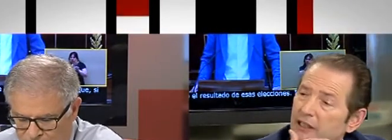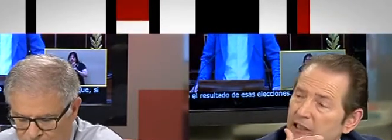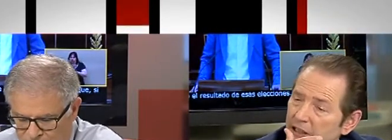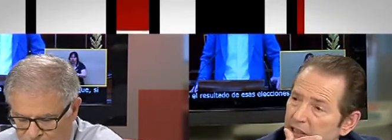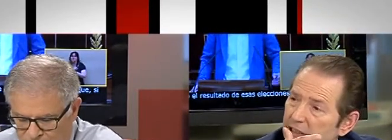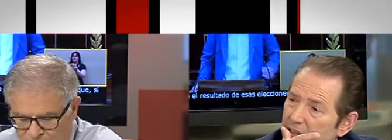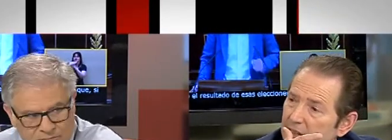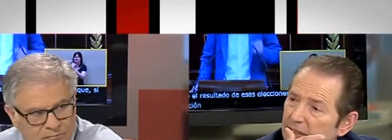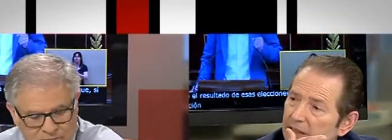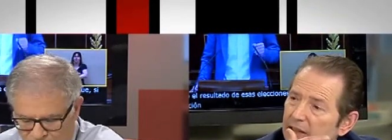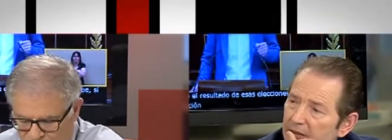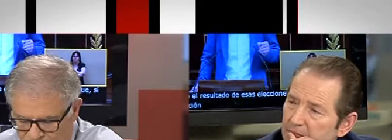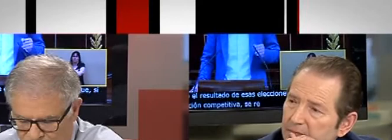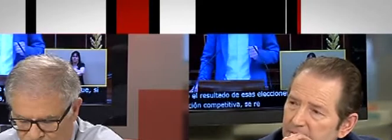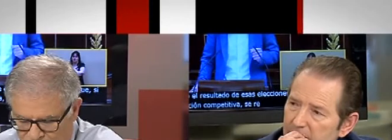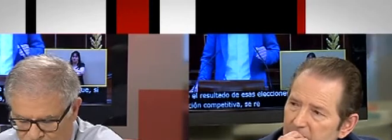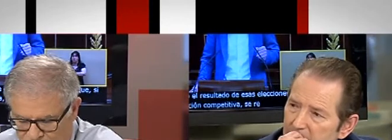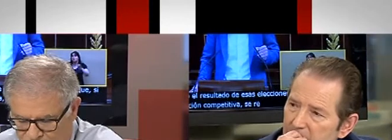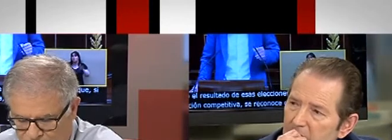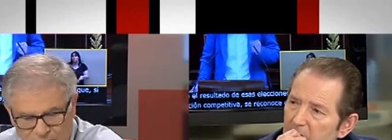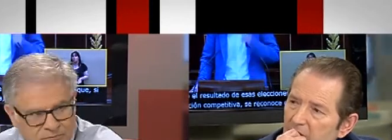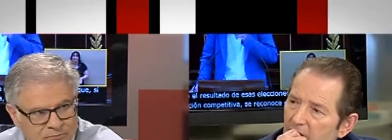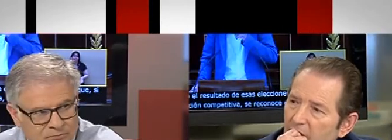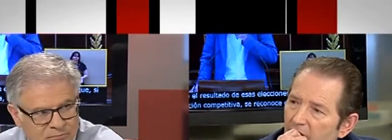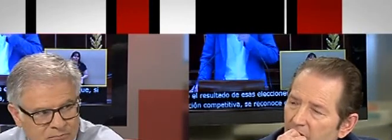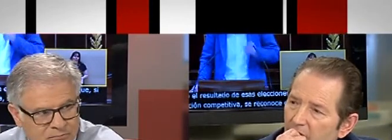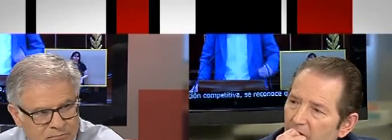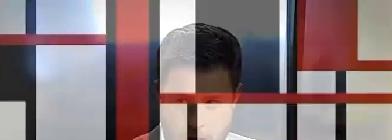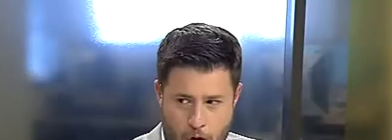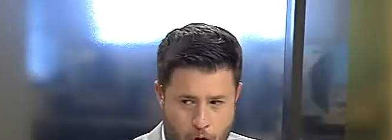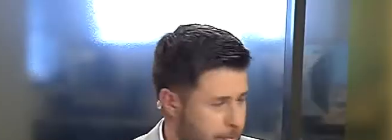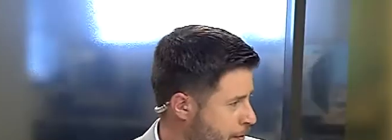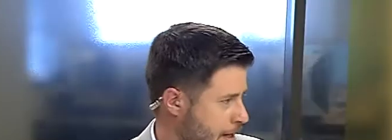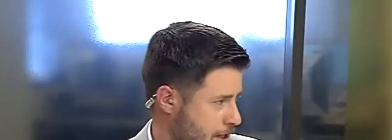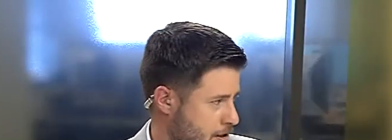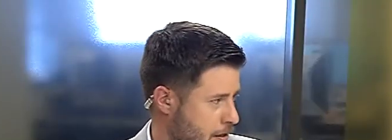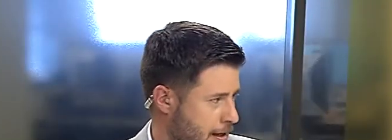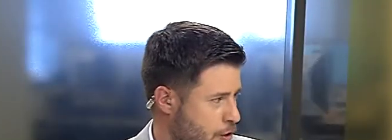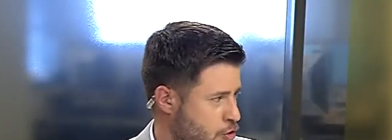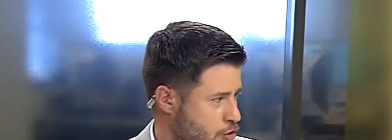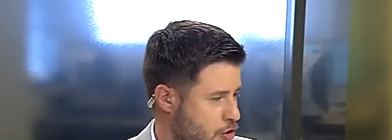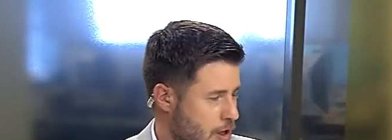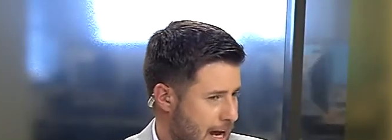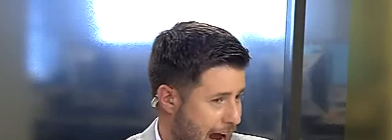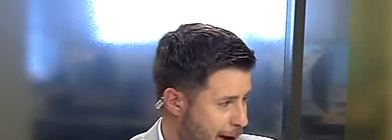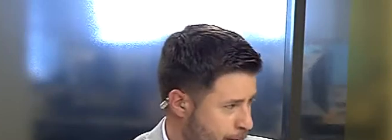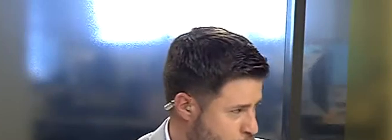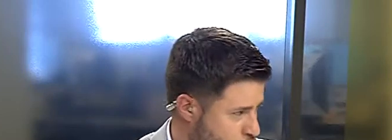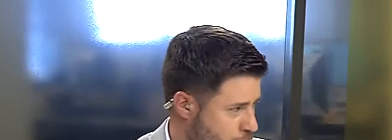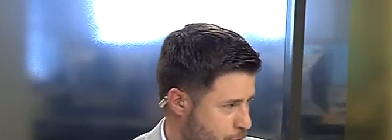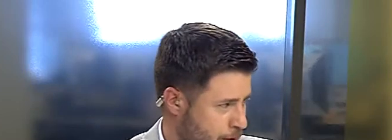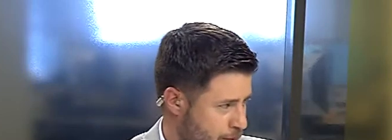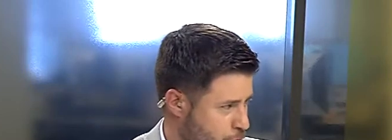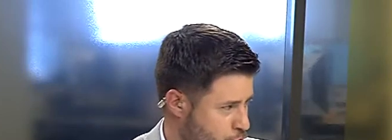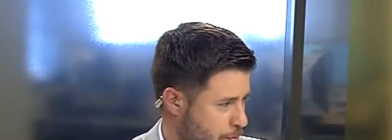él pero me acaba ahora visual al final de aitor esteban de comparar a rajoy con pablo iglesias dice que los dos hablan